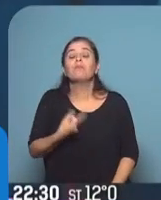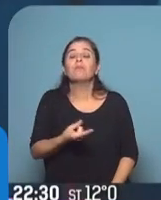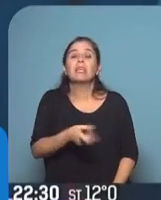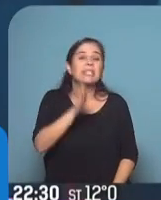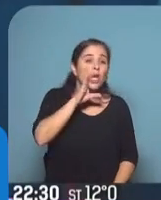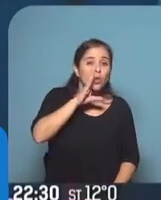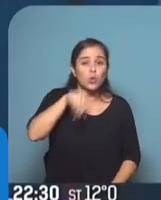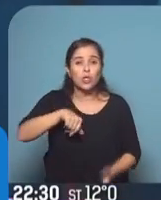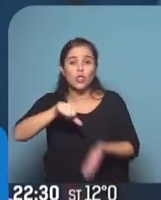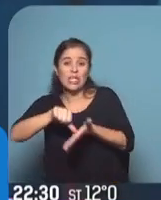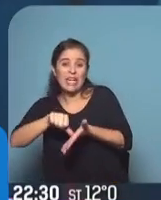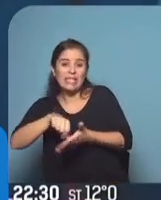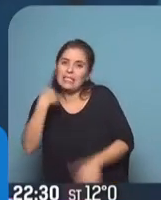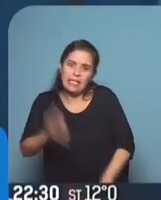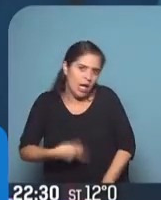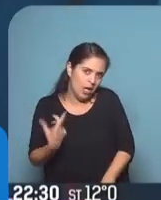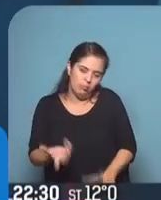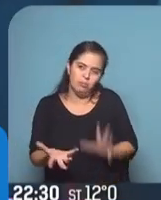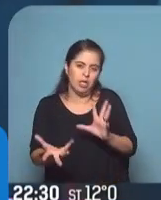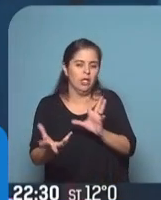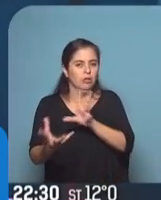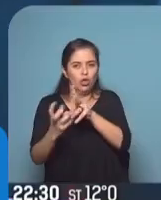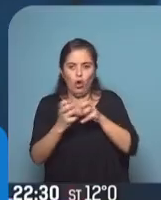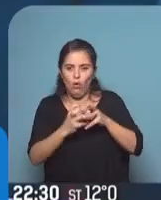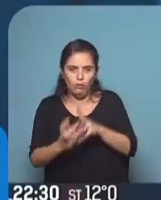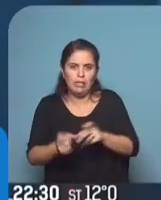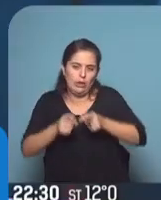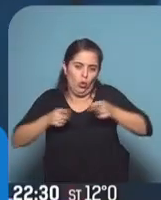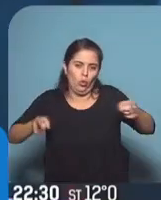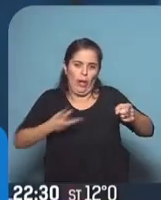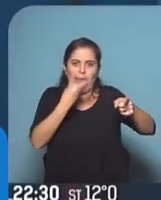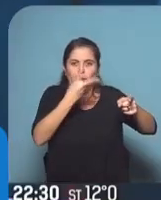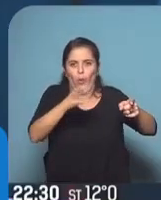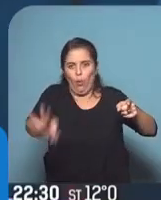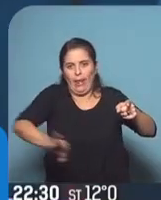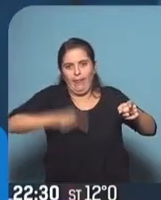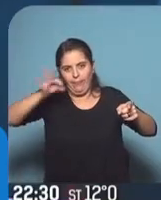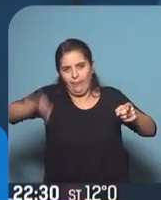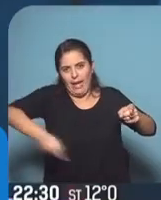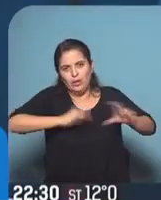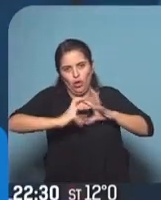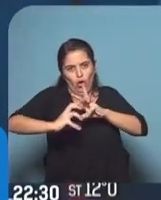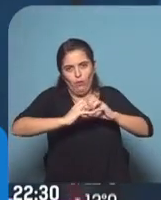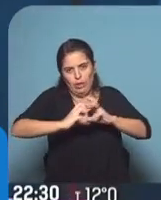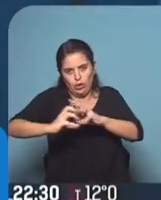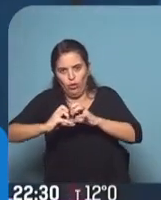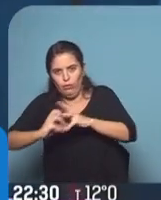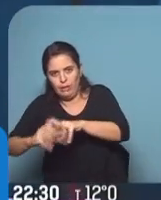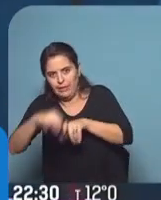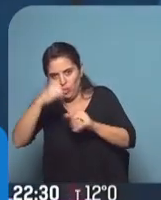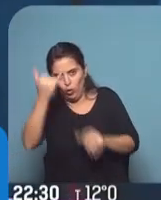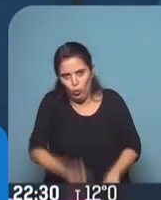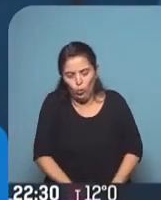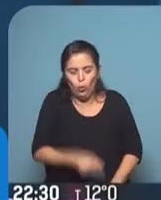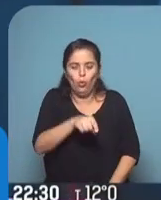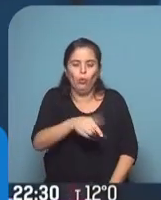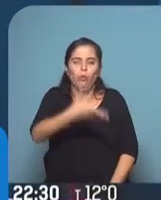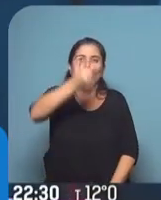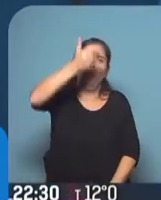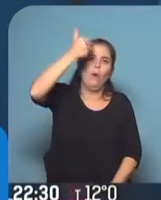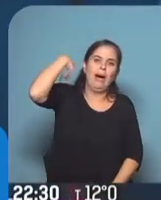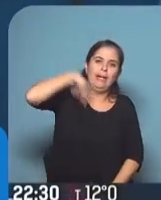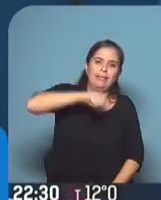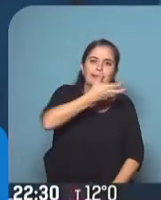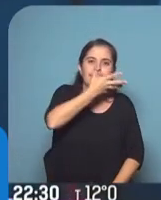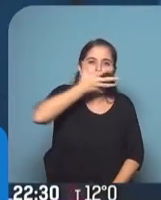la época de la Revolución Islámica. Hay 40 años de conflictos que han pasado por todos los momentos imaginables, desde el secuestro